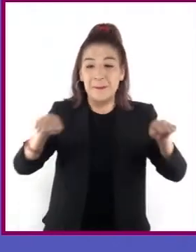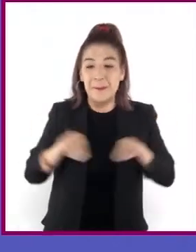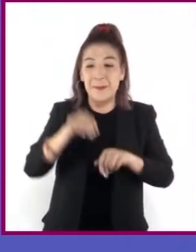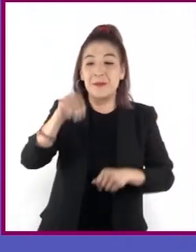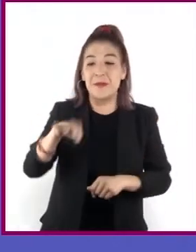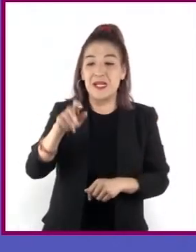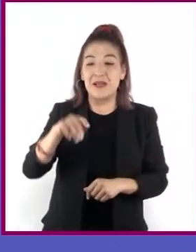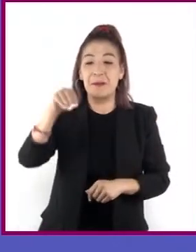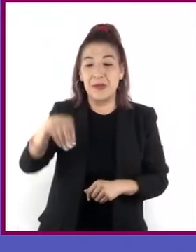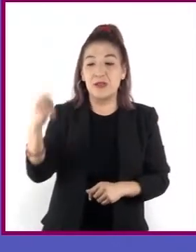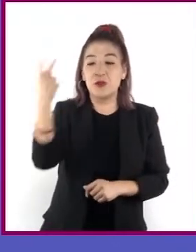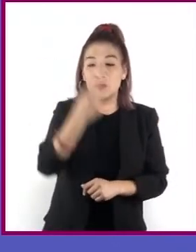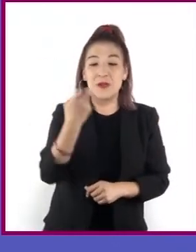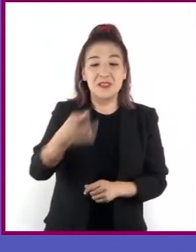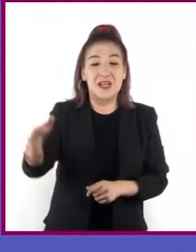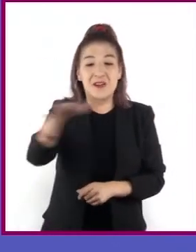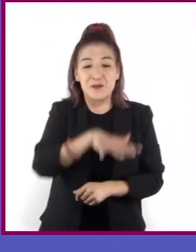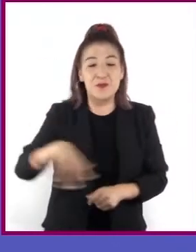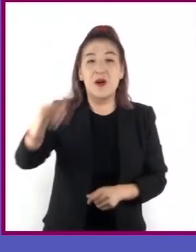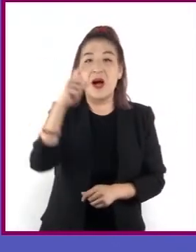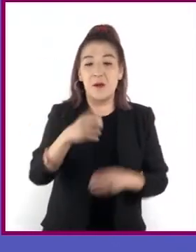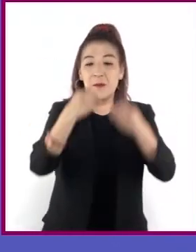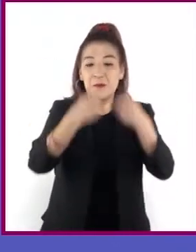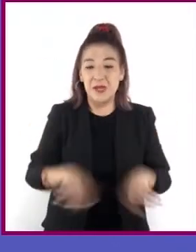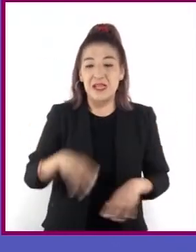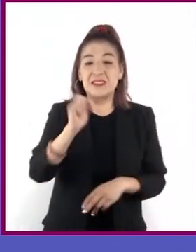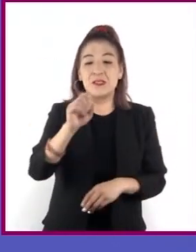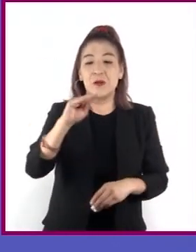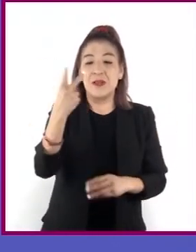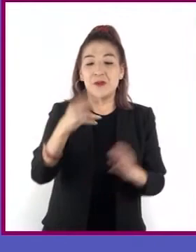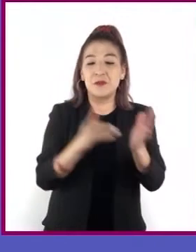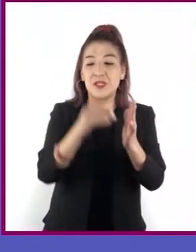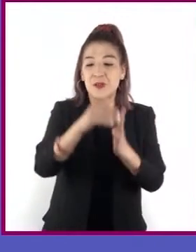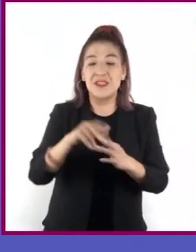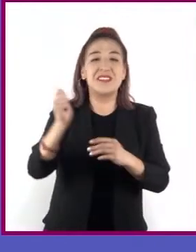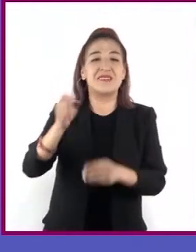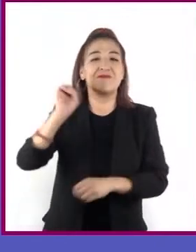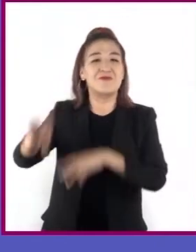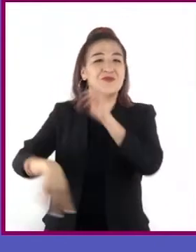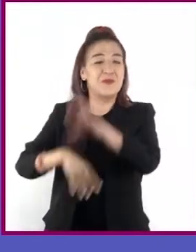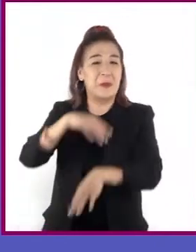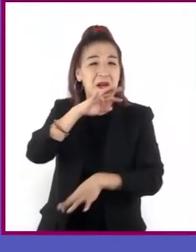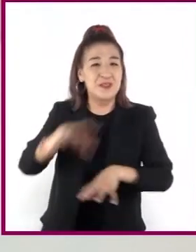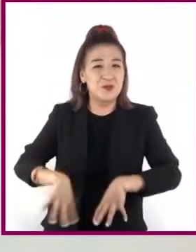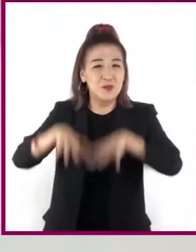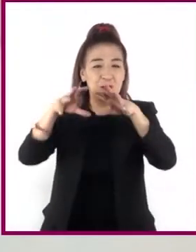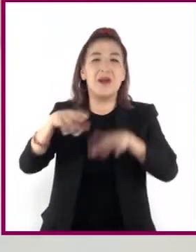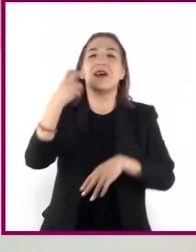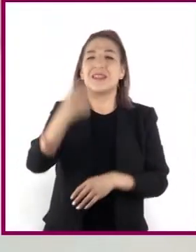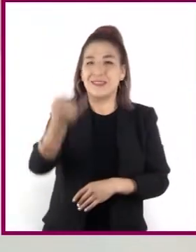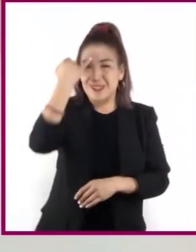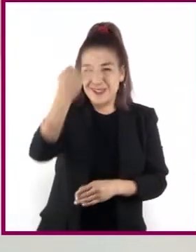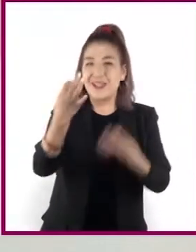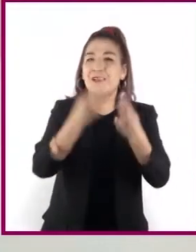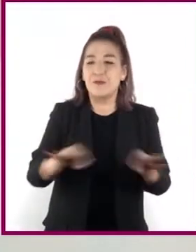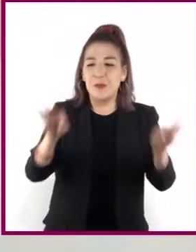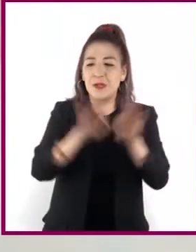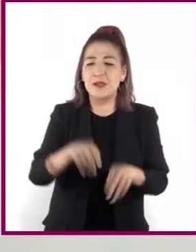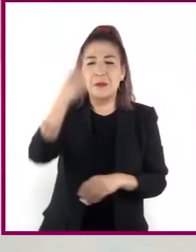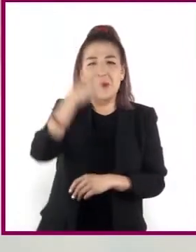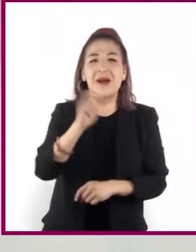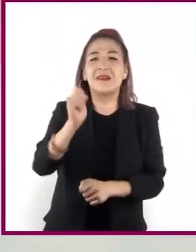92 millones de toneladas de desechos. Ahora sí ya puedo tener una idea más general del texto. Eso me